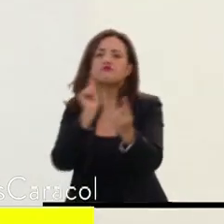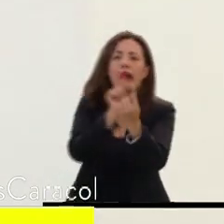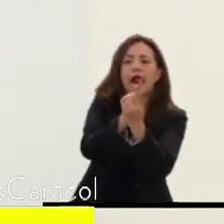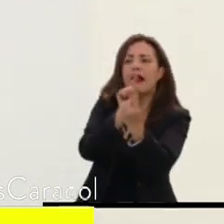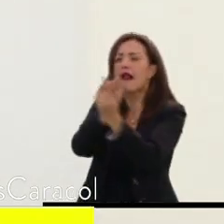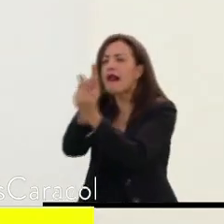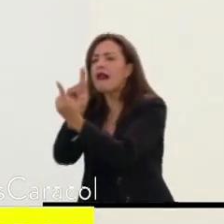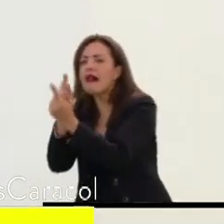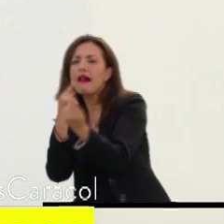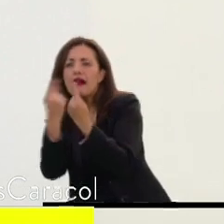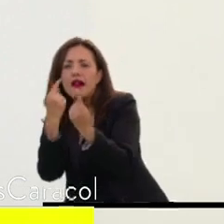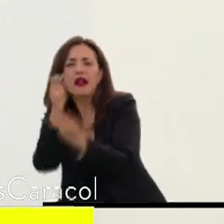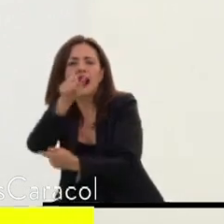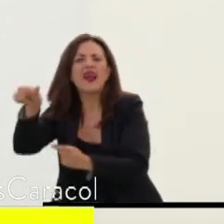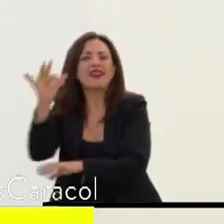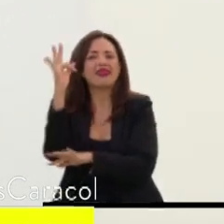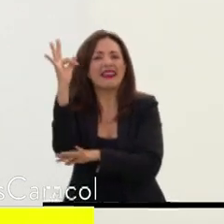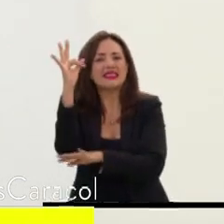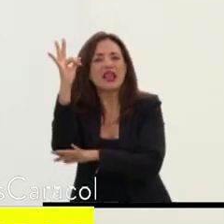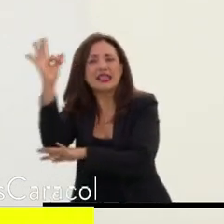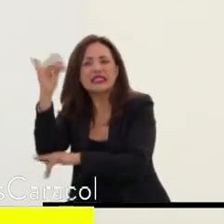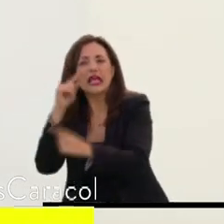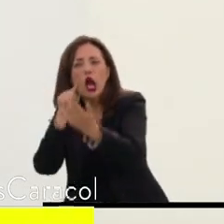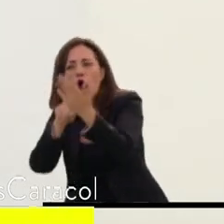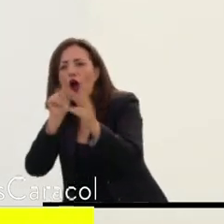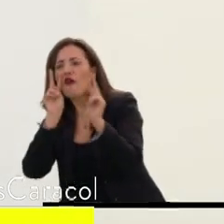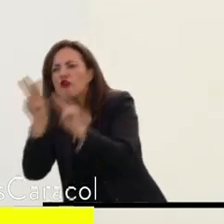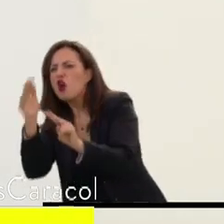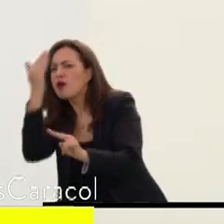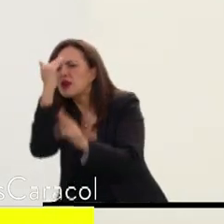ver qué fue lo que pasó en este sector